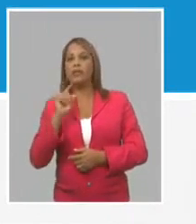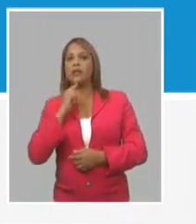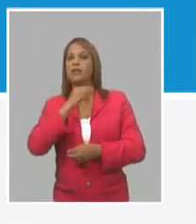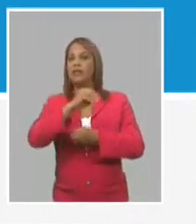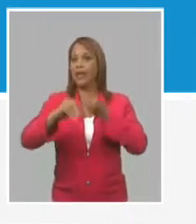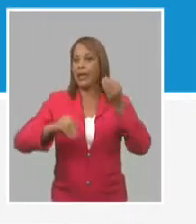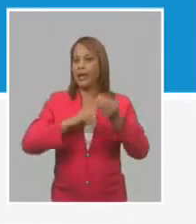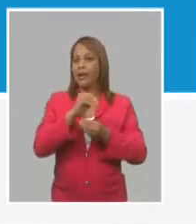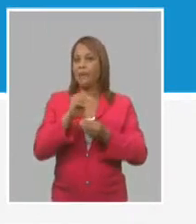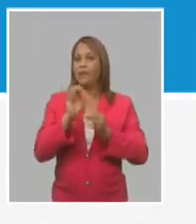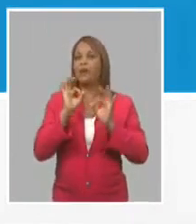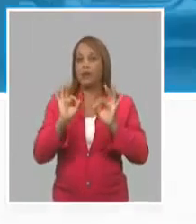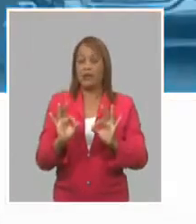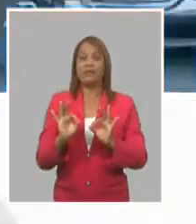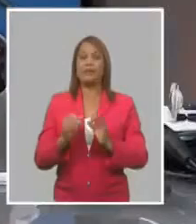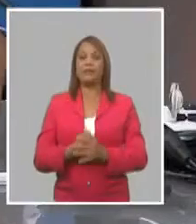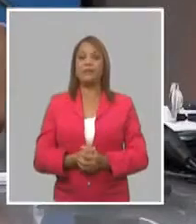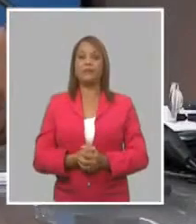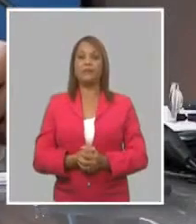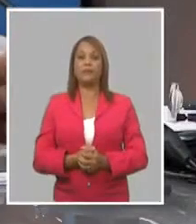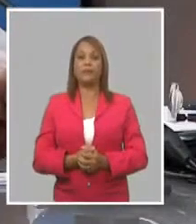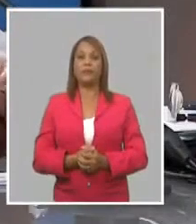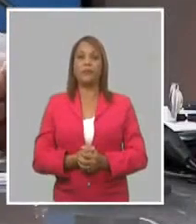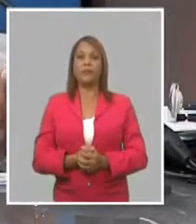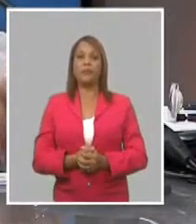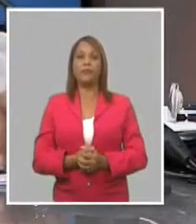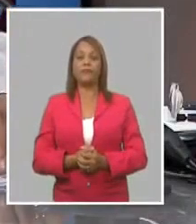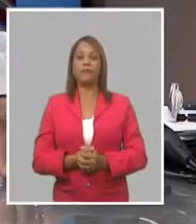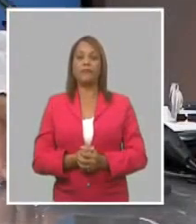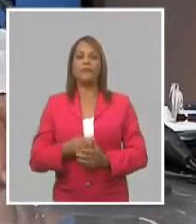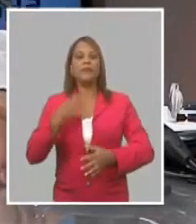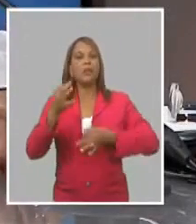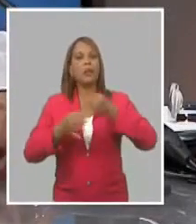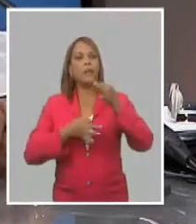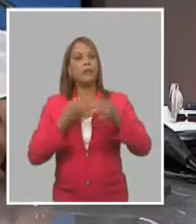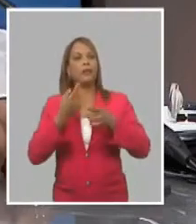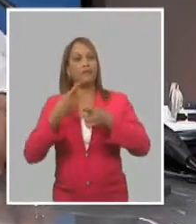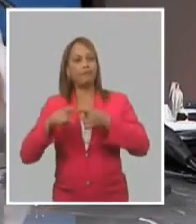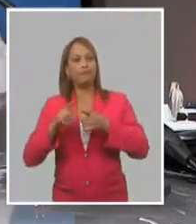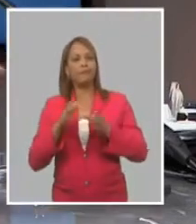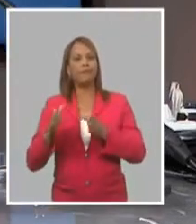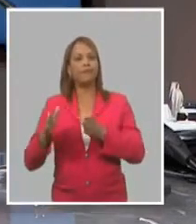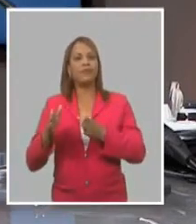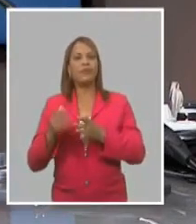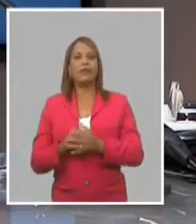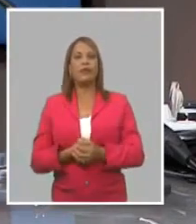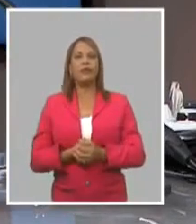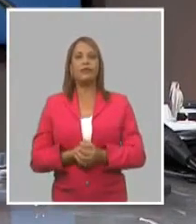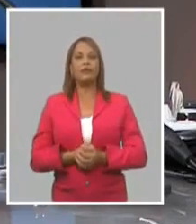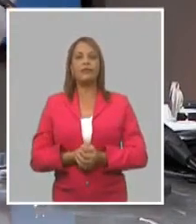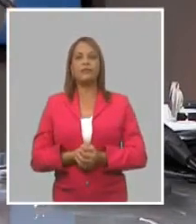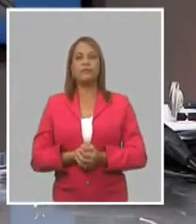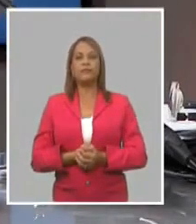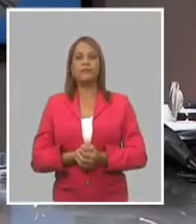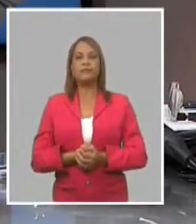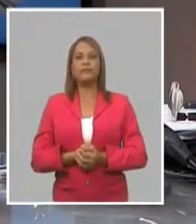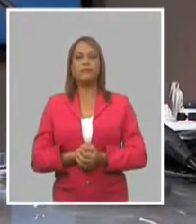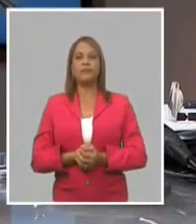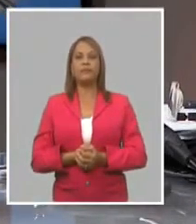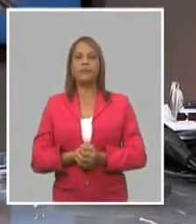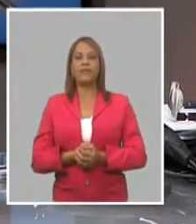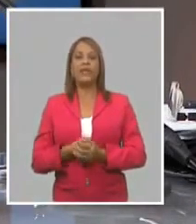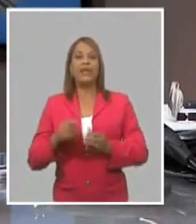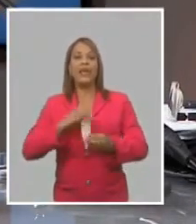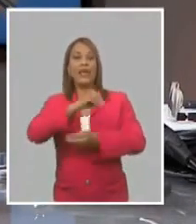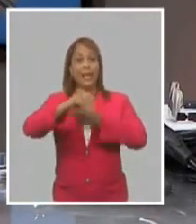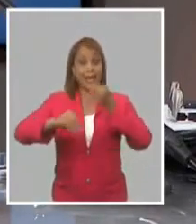expresión exactamente del tipo de cambio. Y lo otro que quiero adelantar bien es que no pensemos que los tipos